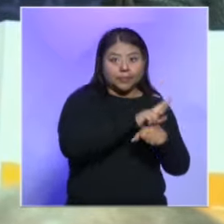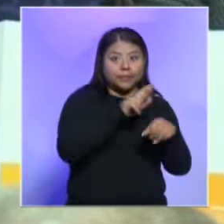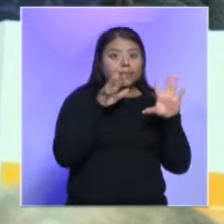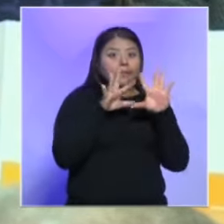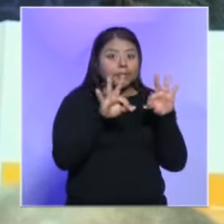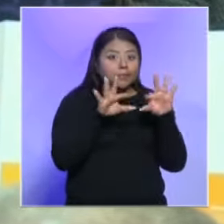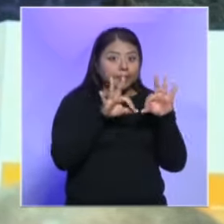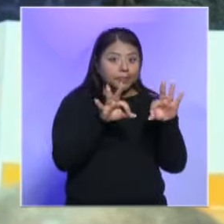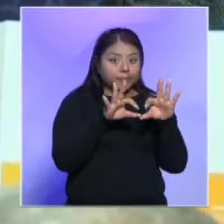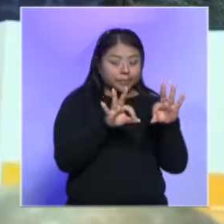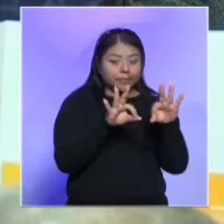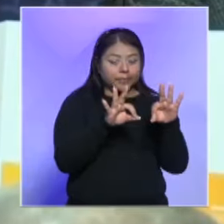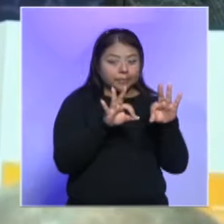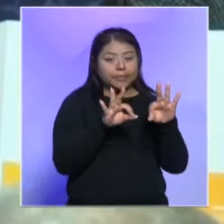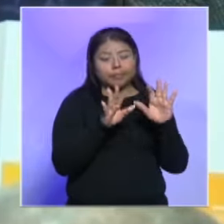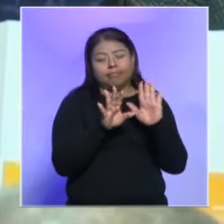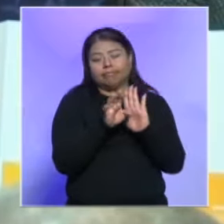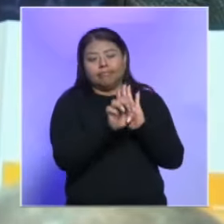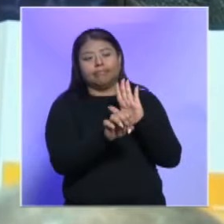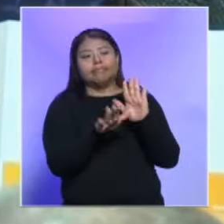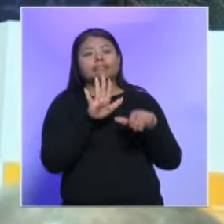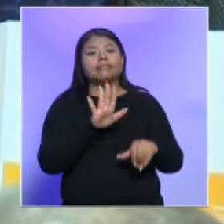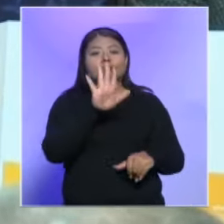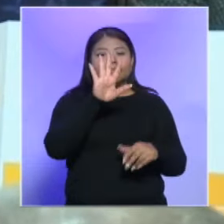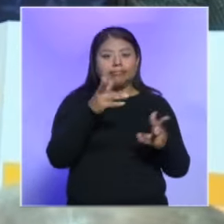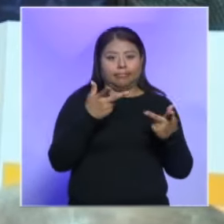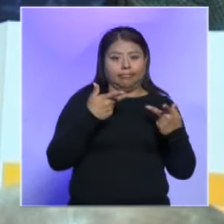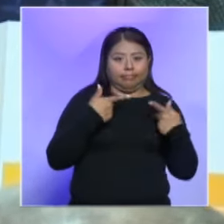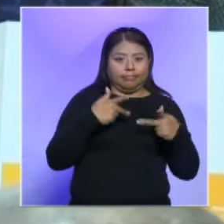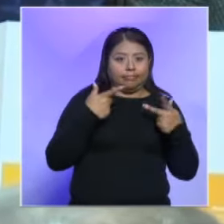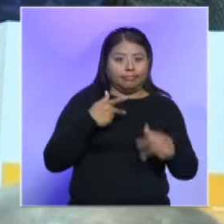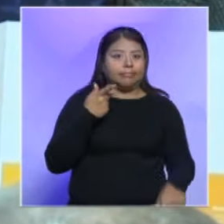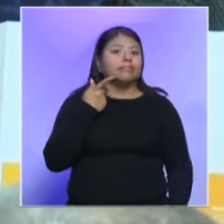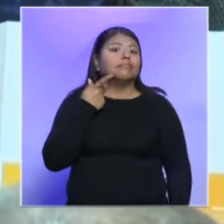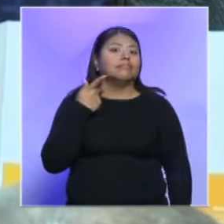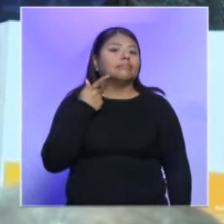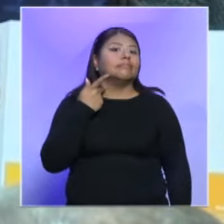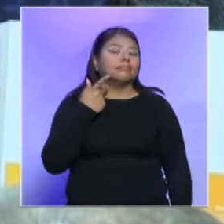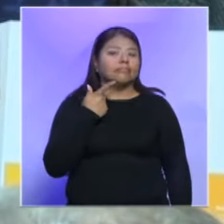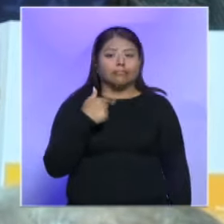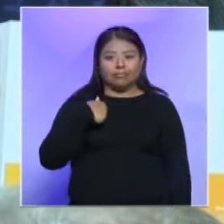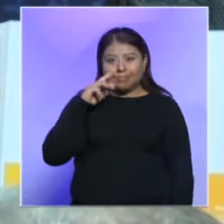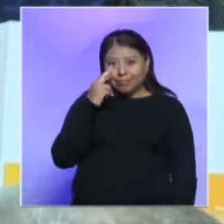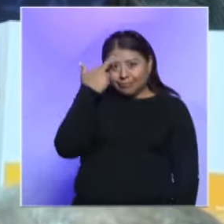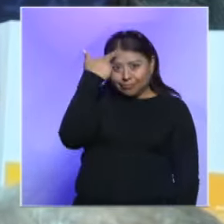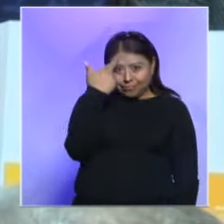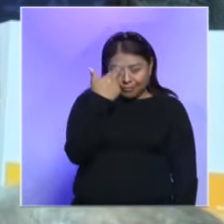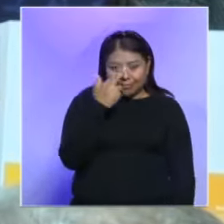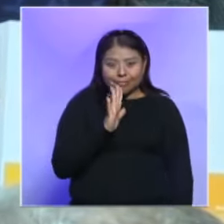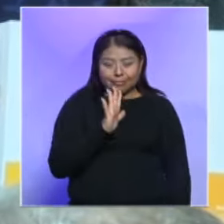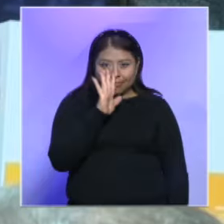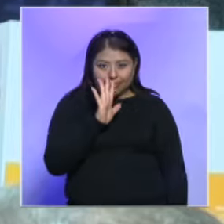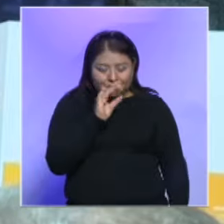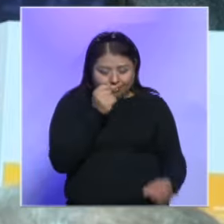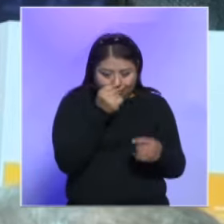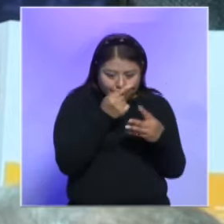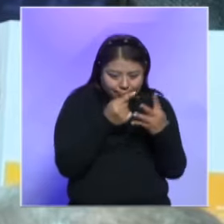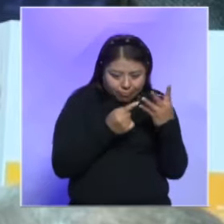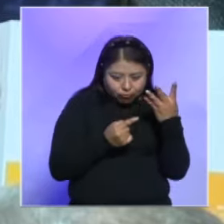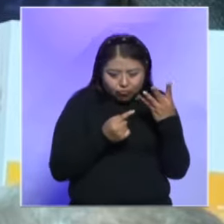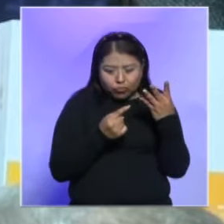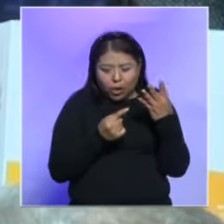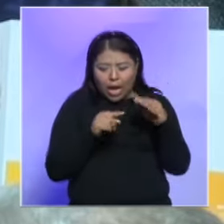este índice, muy al estilo de politólogos. Me recordó Lujambio, creando esta serie de instrumentos para hacer estas